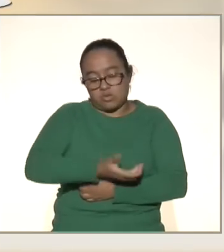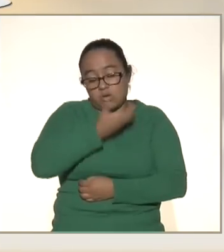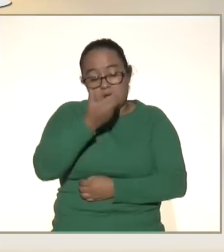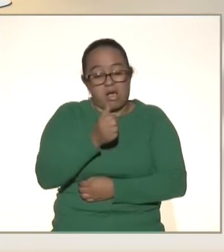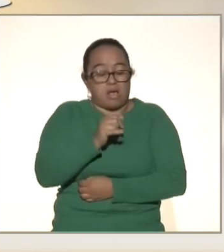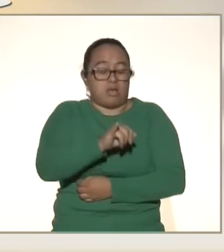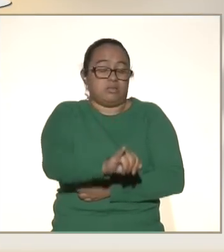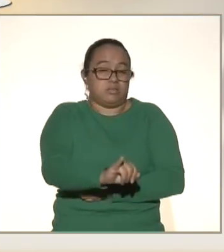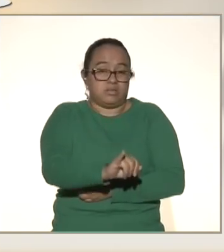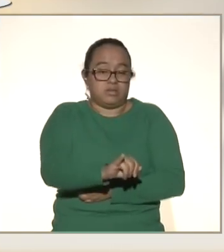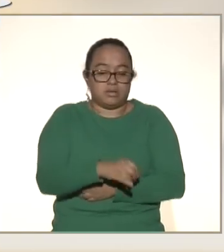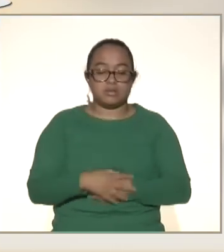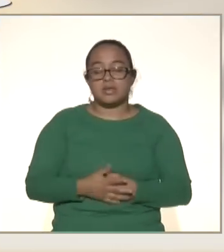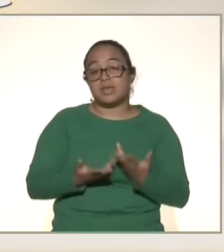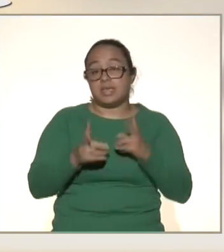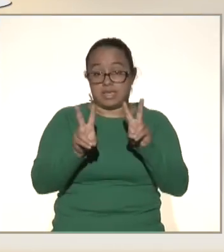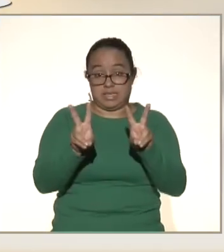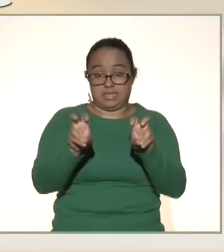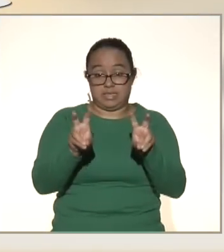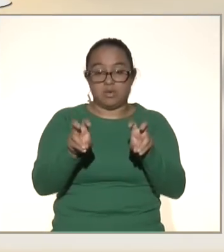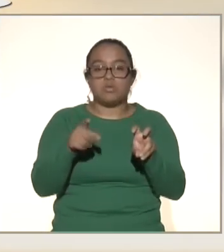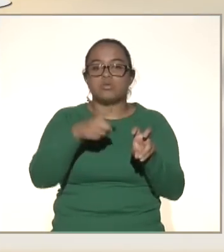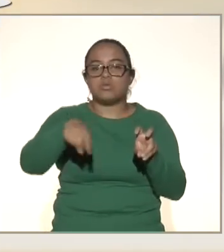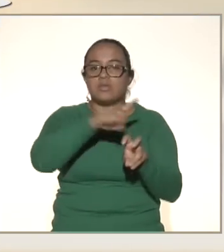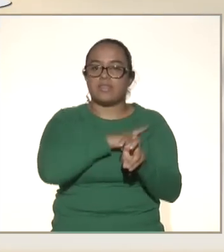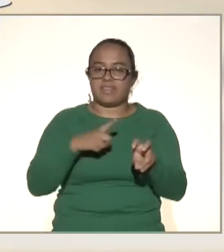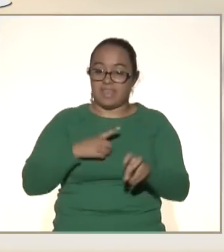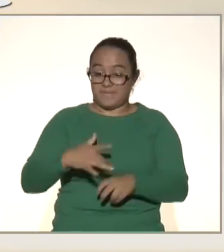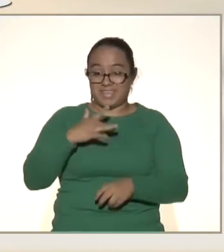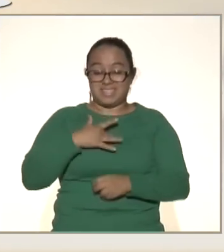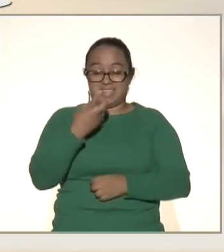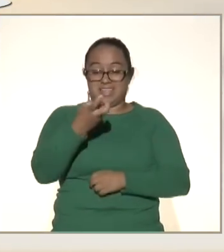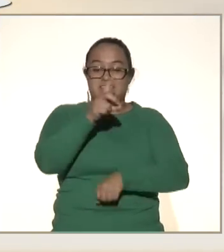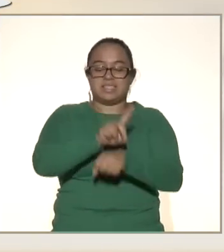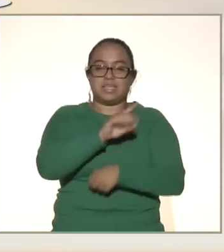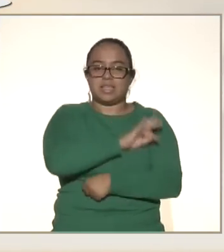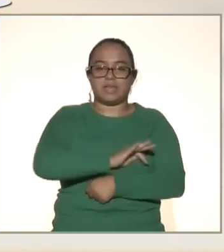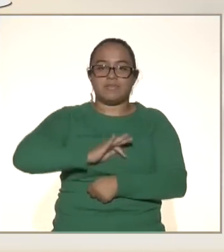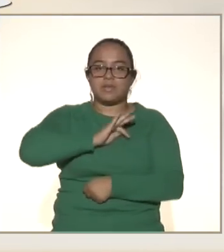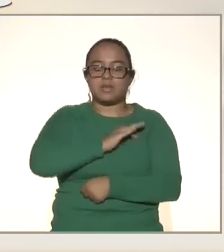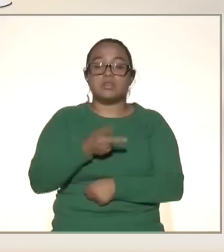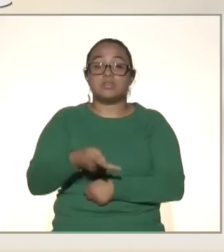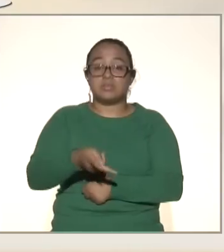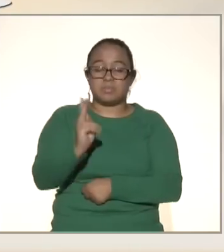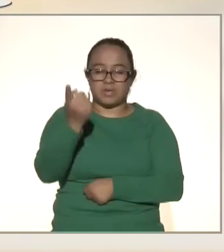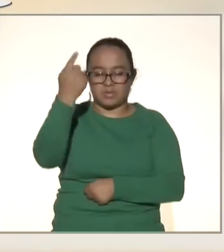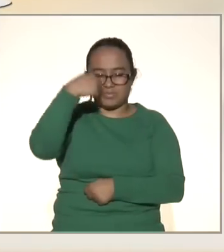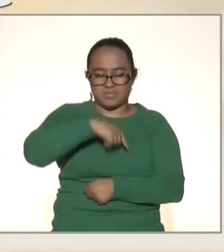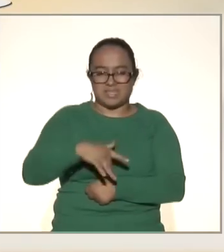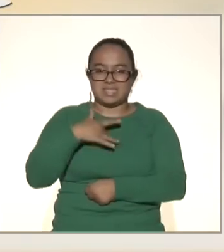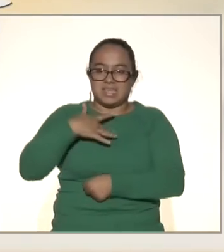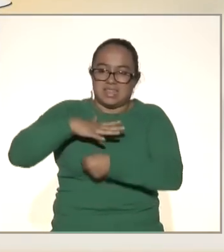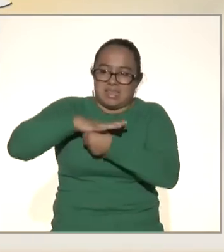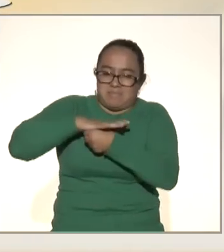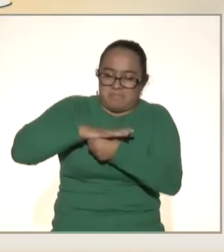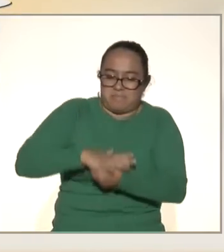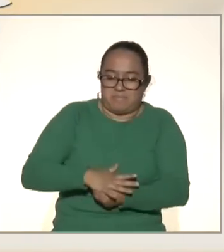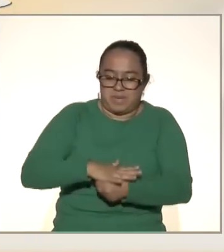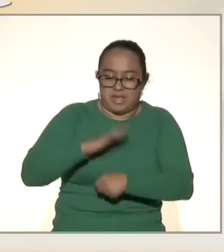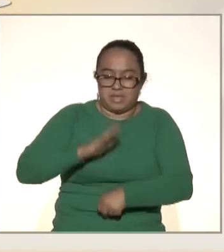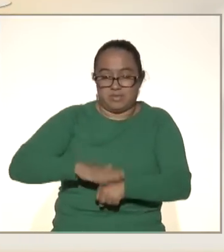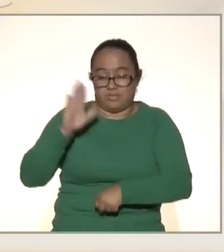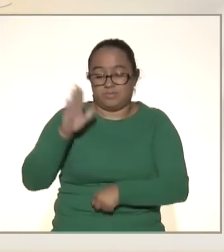así lo indica y se supone que debemos ser felices, lo que genera mucha presión.